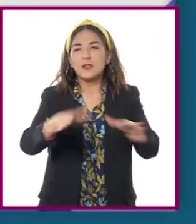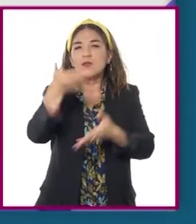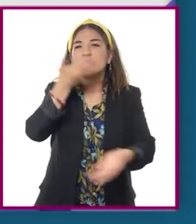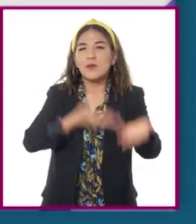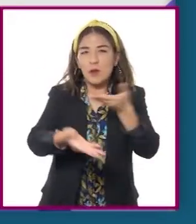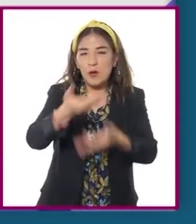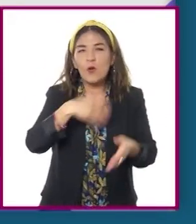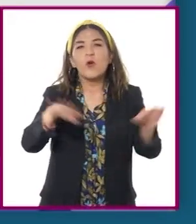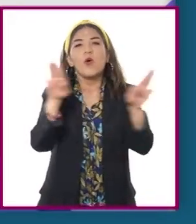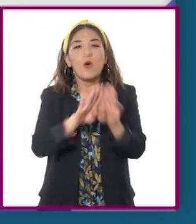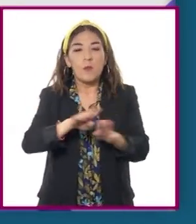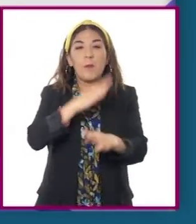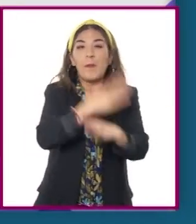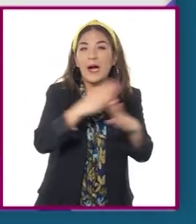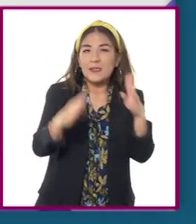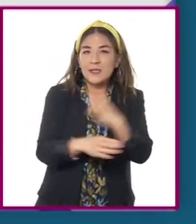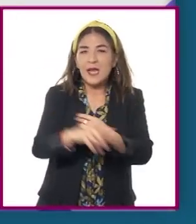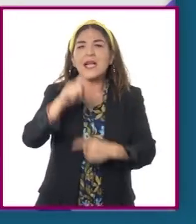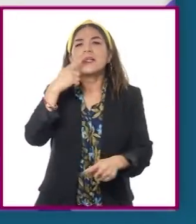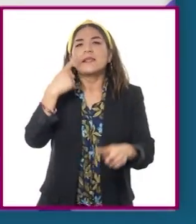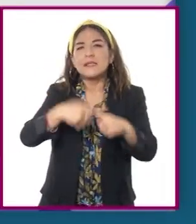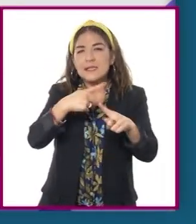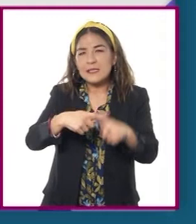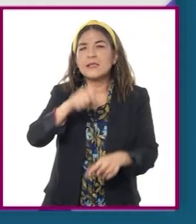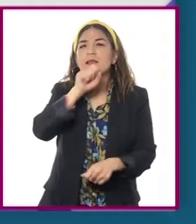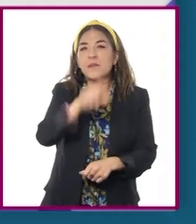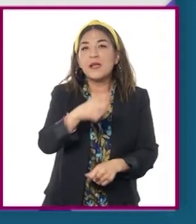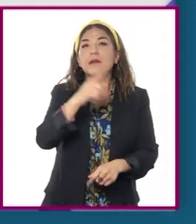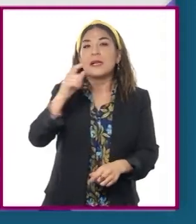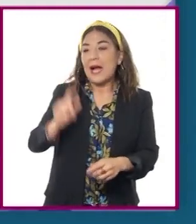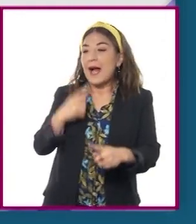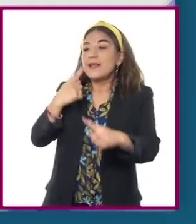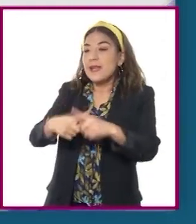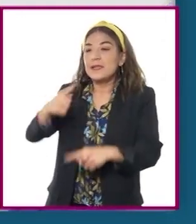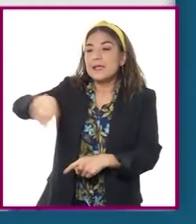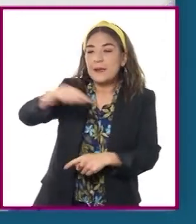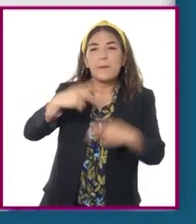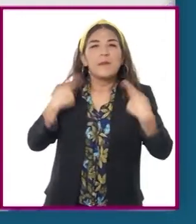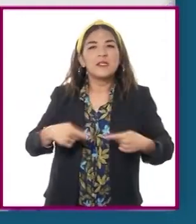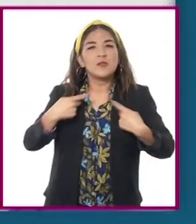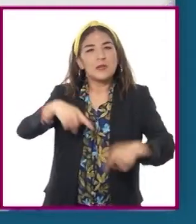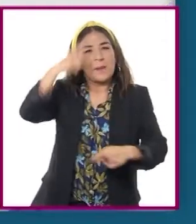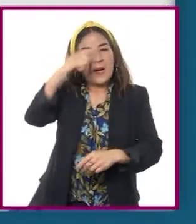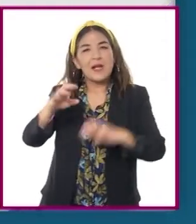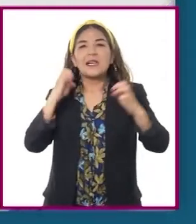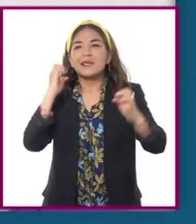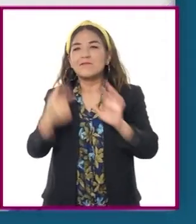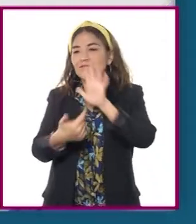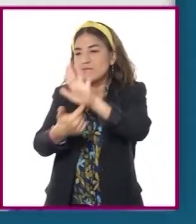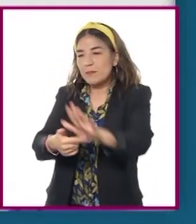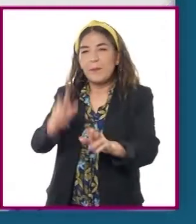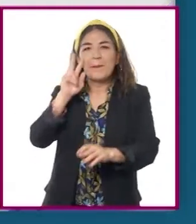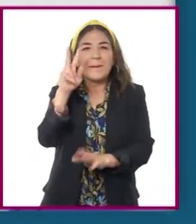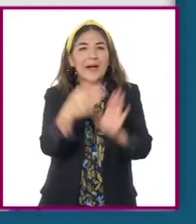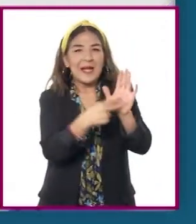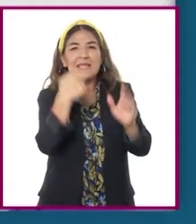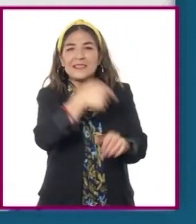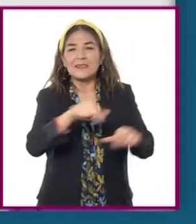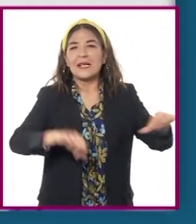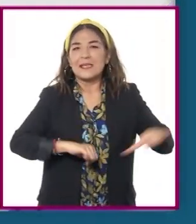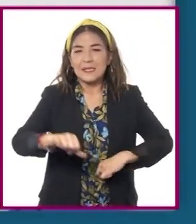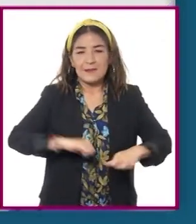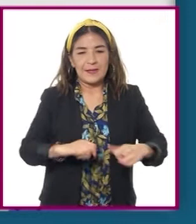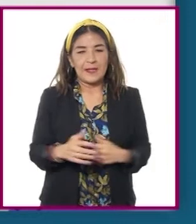y tener presente a quién estará dirigida la información. Es fundamental que cada proceso tenga